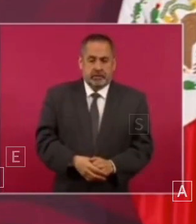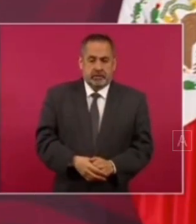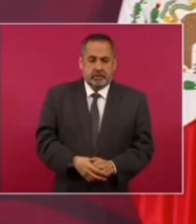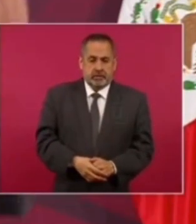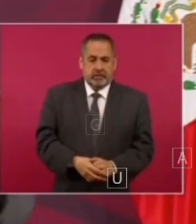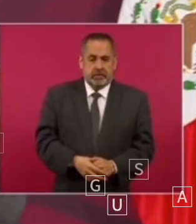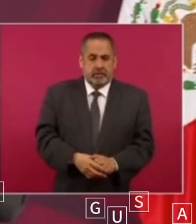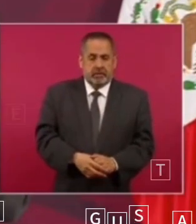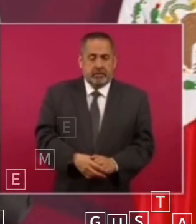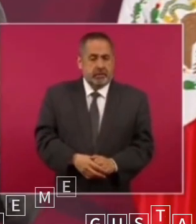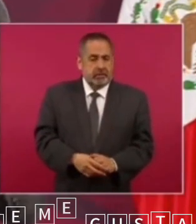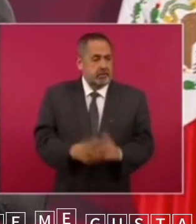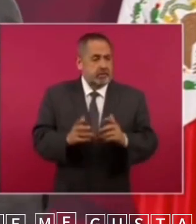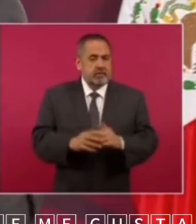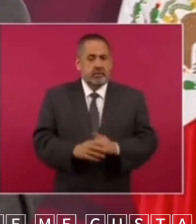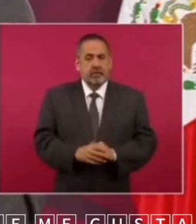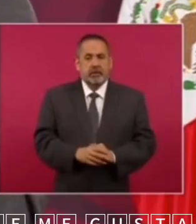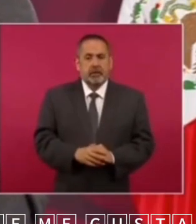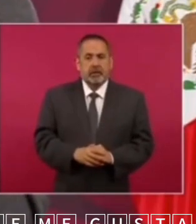Pero entonces,